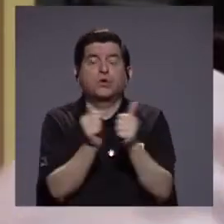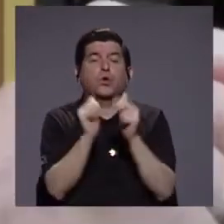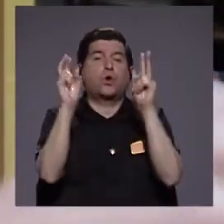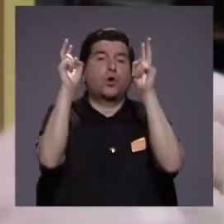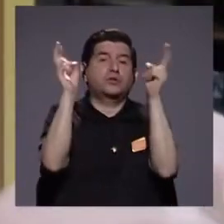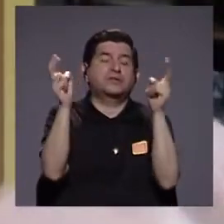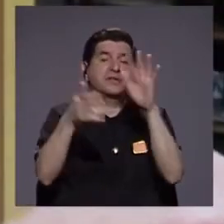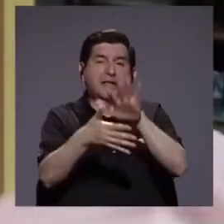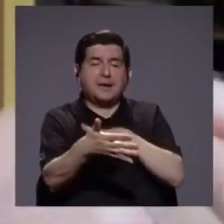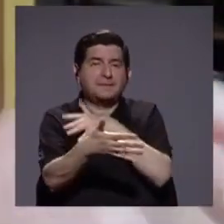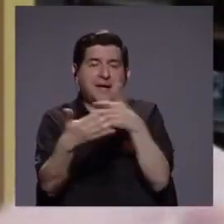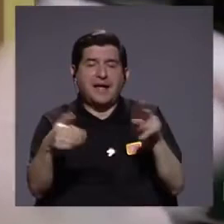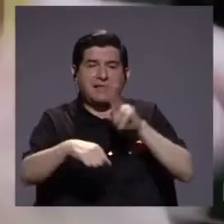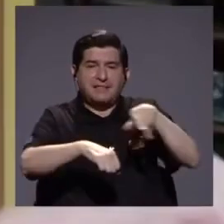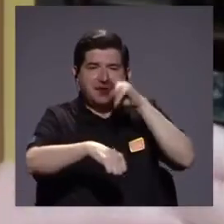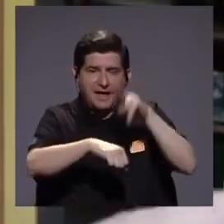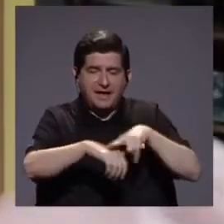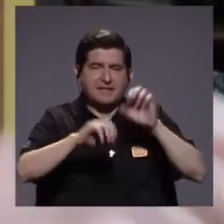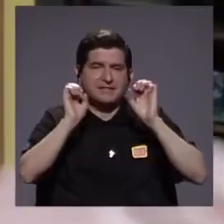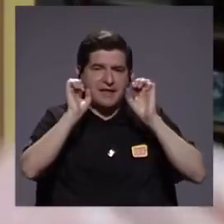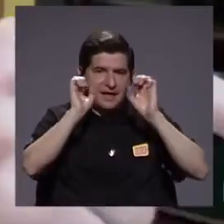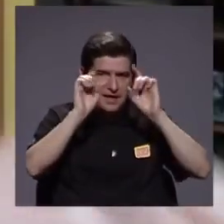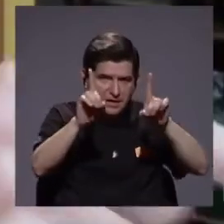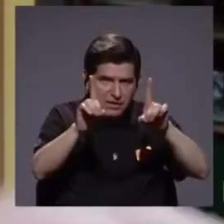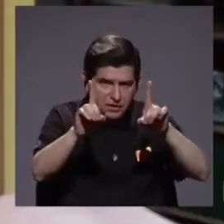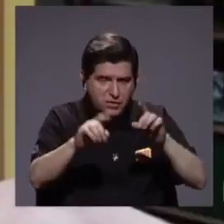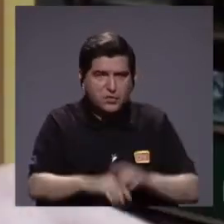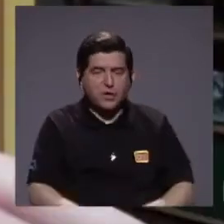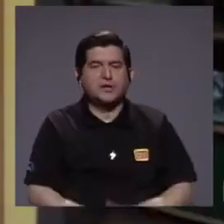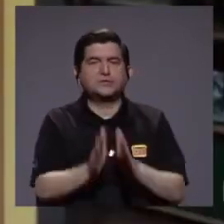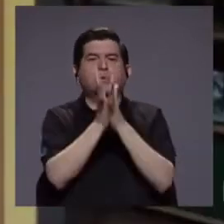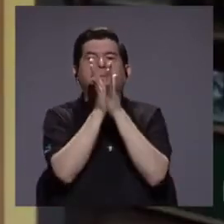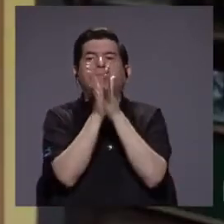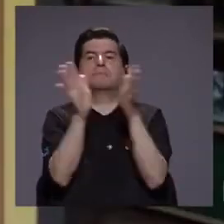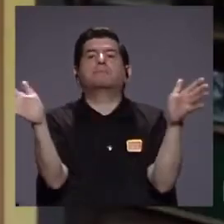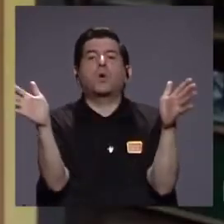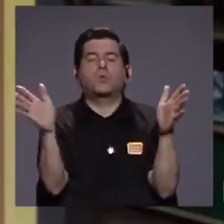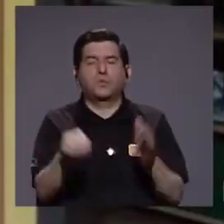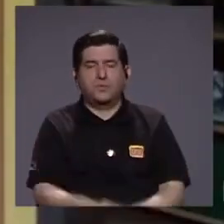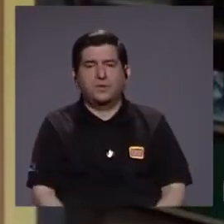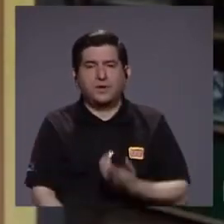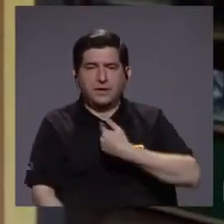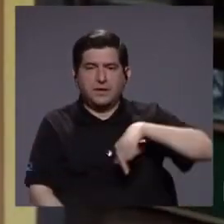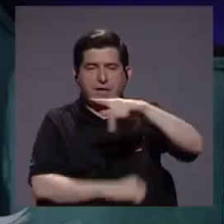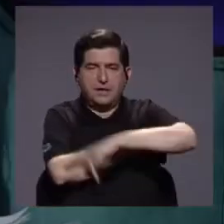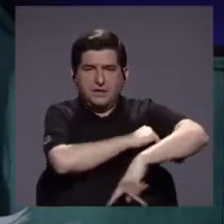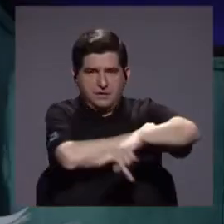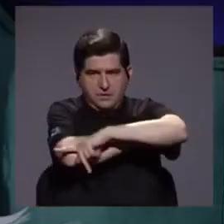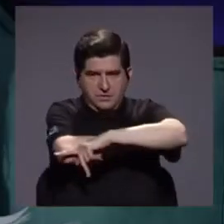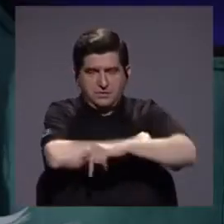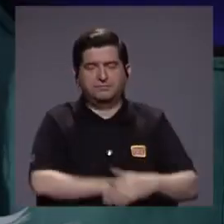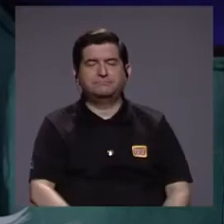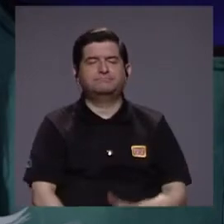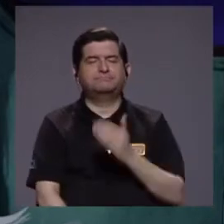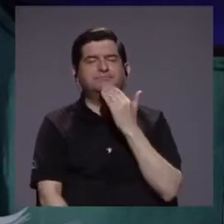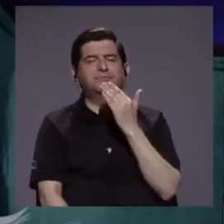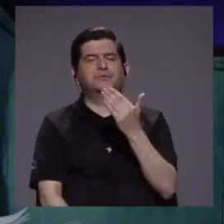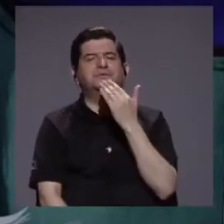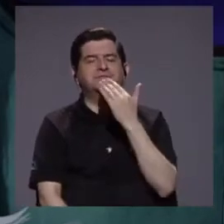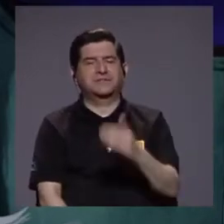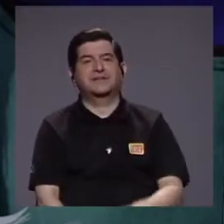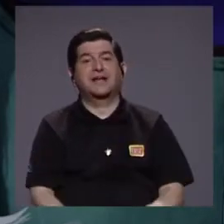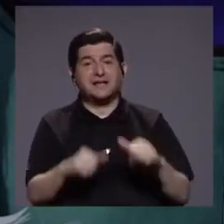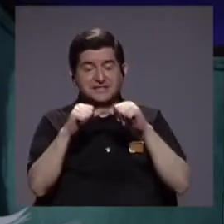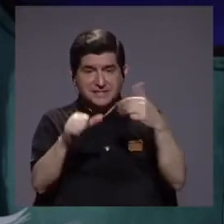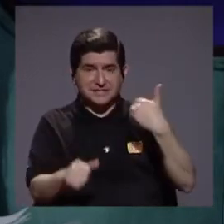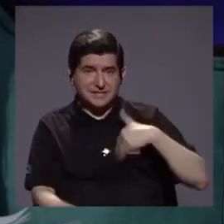tema de la agenda nacional que es la educación pública en nuestro país. Muchas gracias. Continuamos